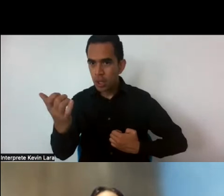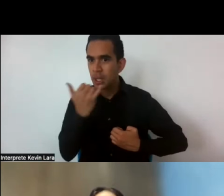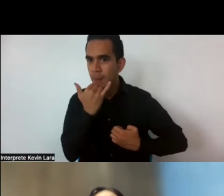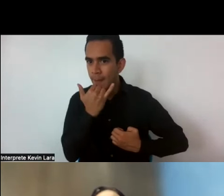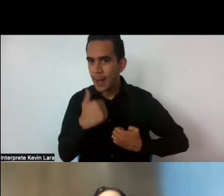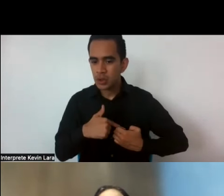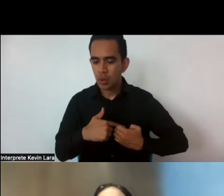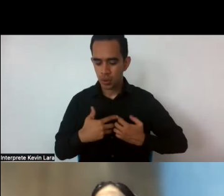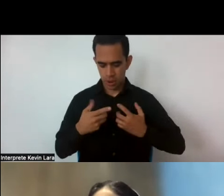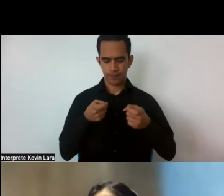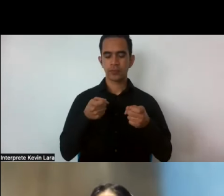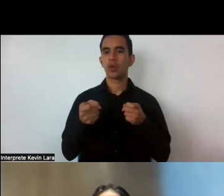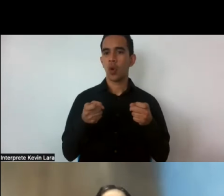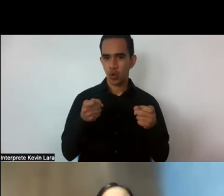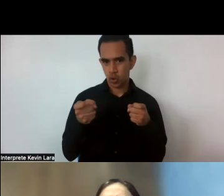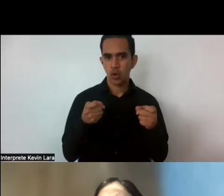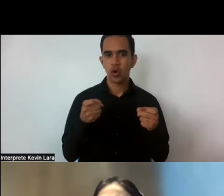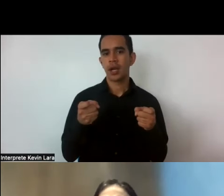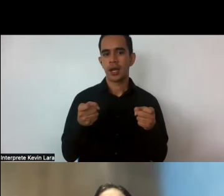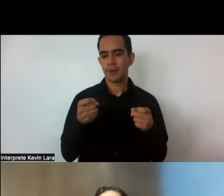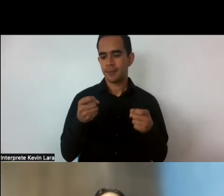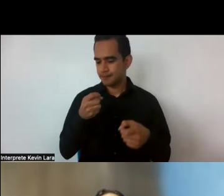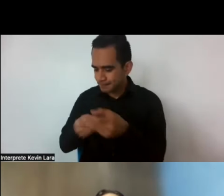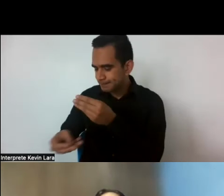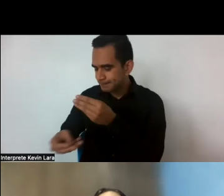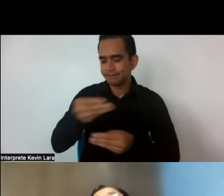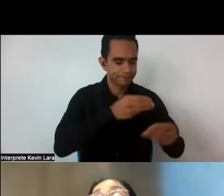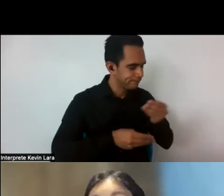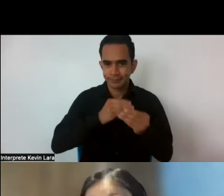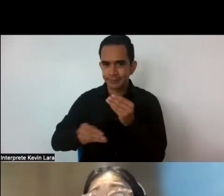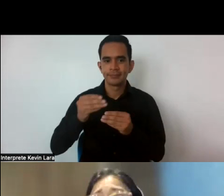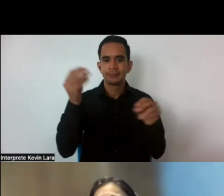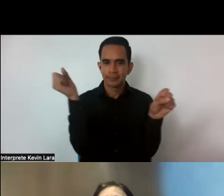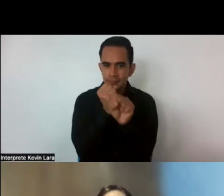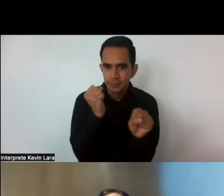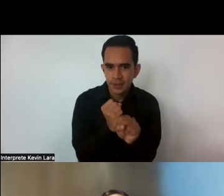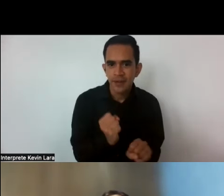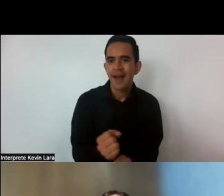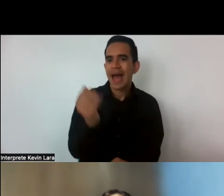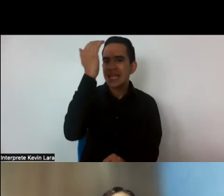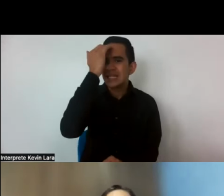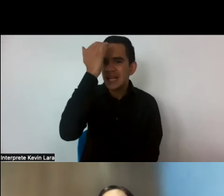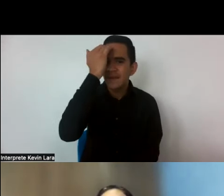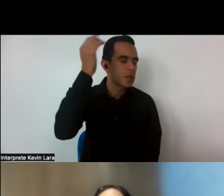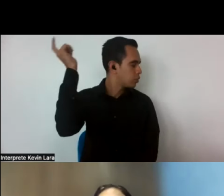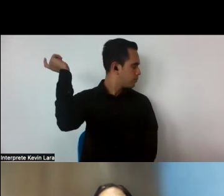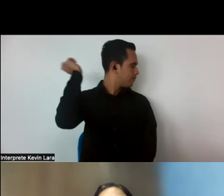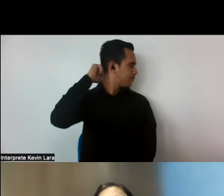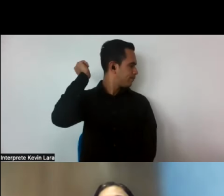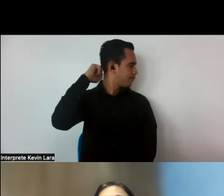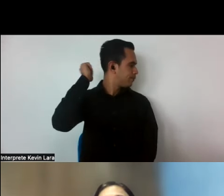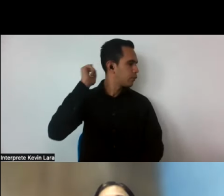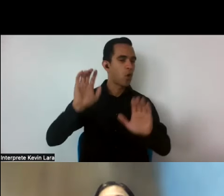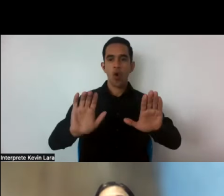sus emociones las gestionan, trabajan desde la asertividad, conocen que todas las relaciones están